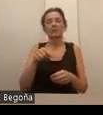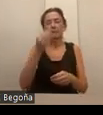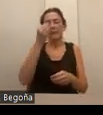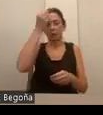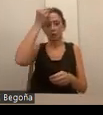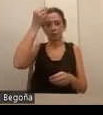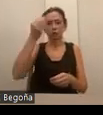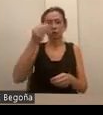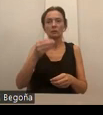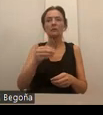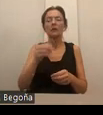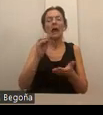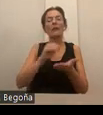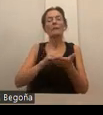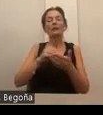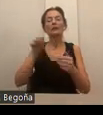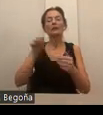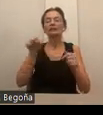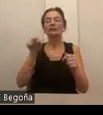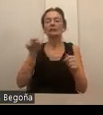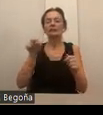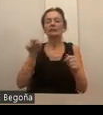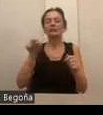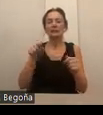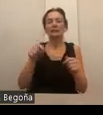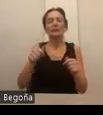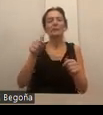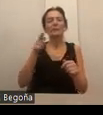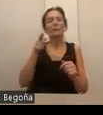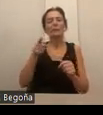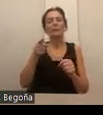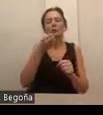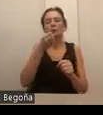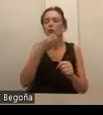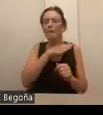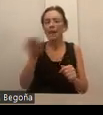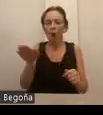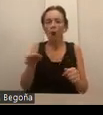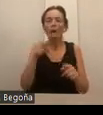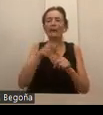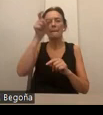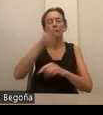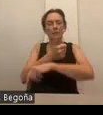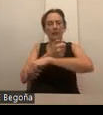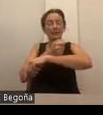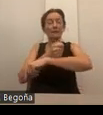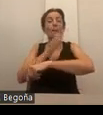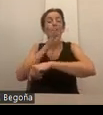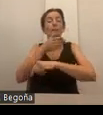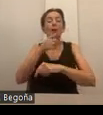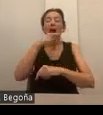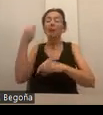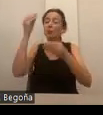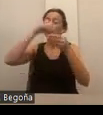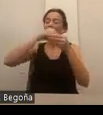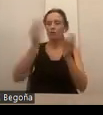que es además el más adecuado para personas diabéticas porque no lleva azúcar añadido, por lo